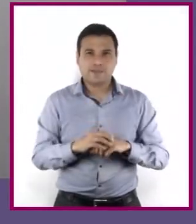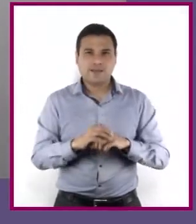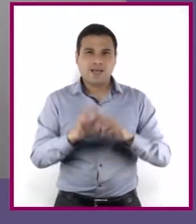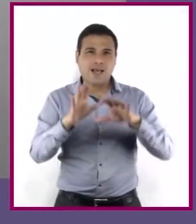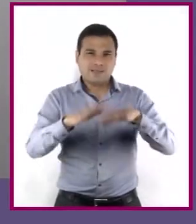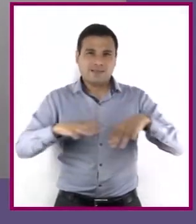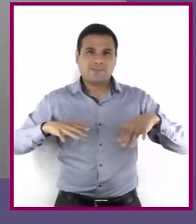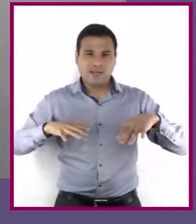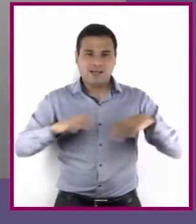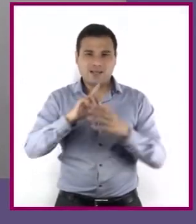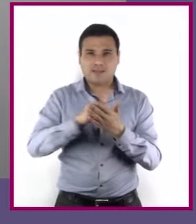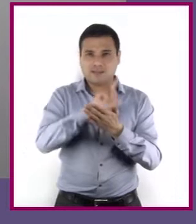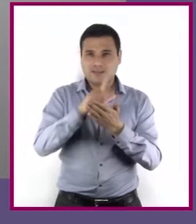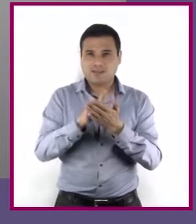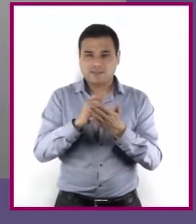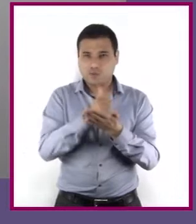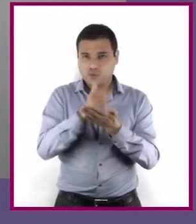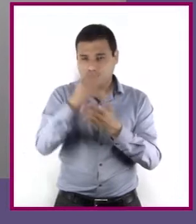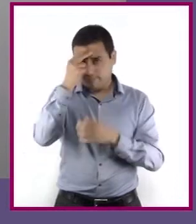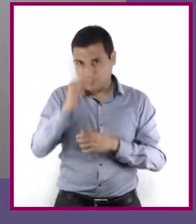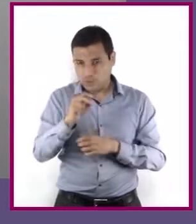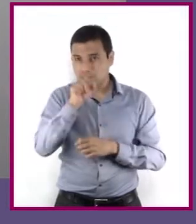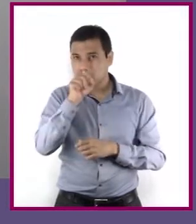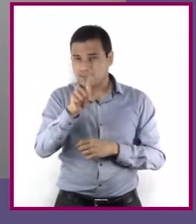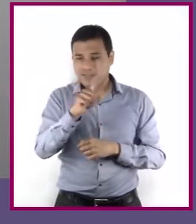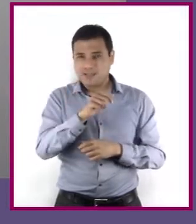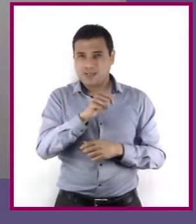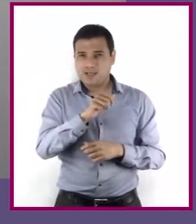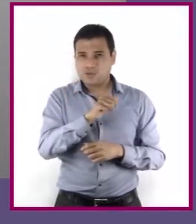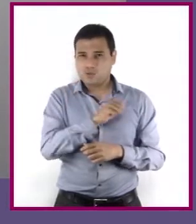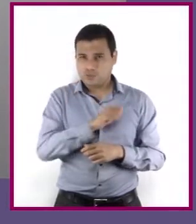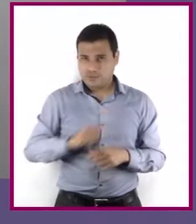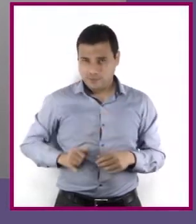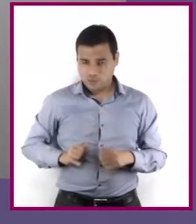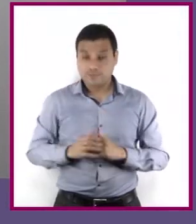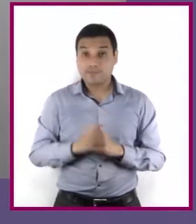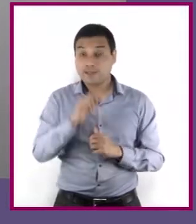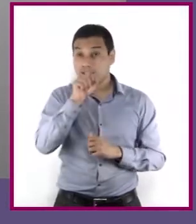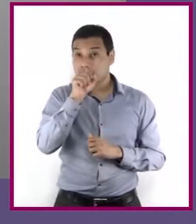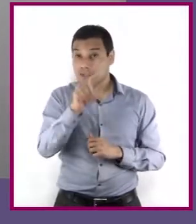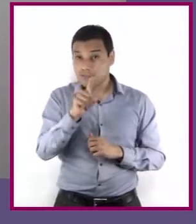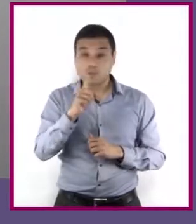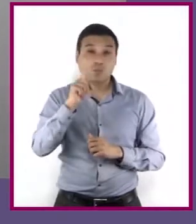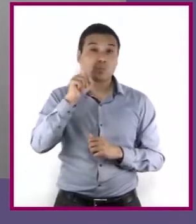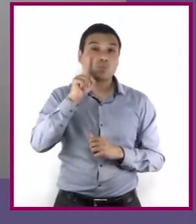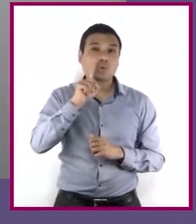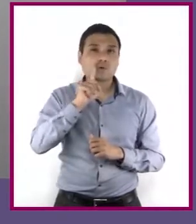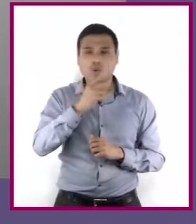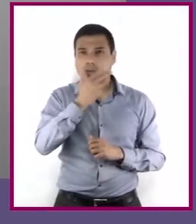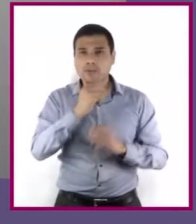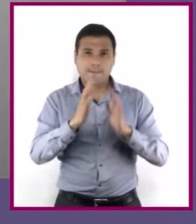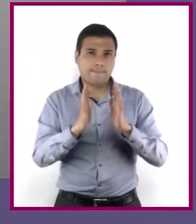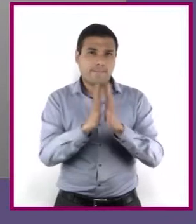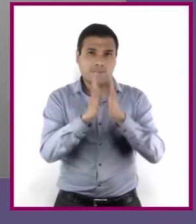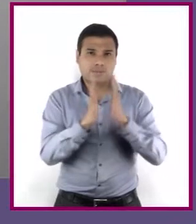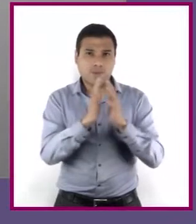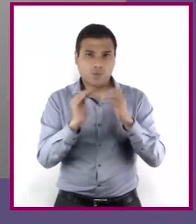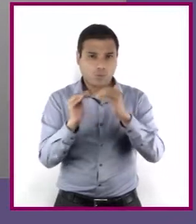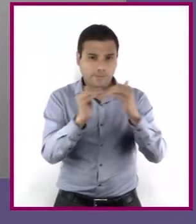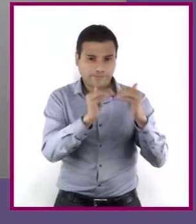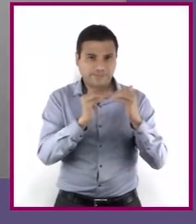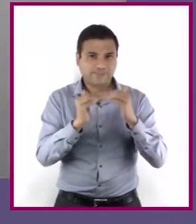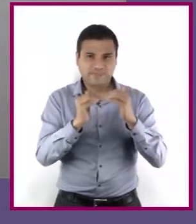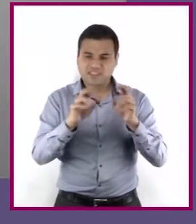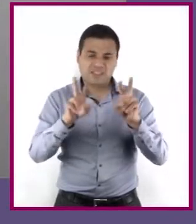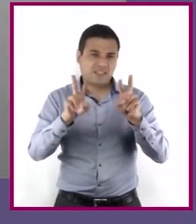de México y los ayuntamientos. Pretende garantizar la participación equilibrada de mujeres y hombres en todos los ámbitos de la